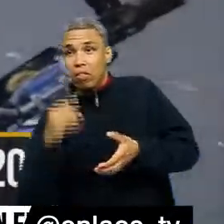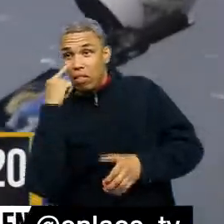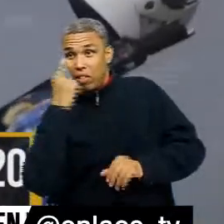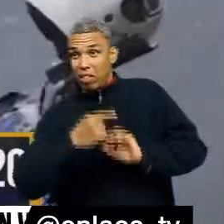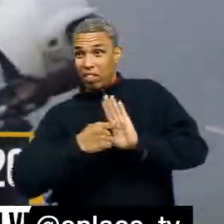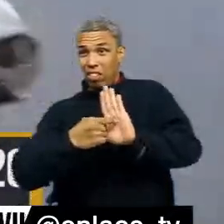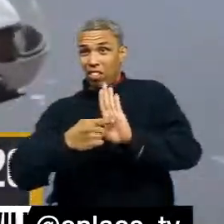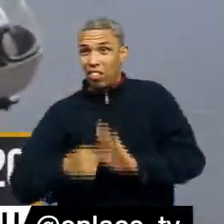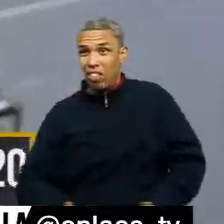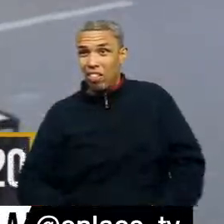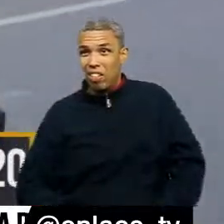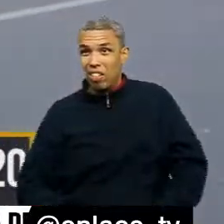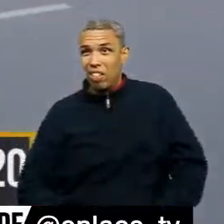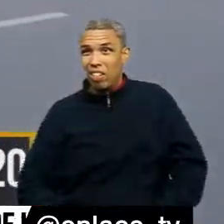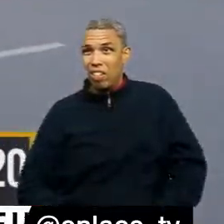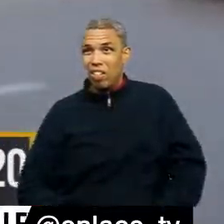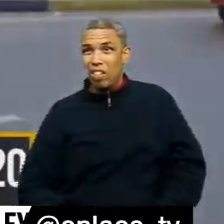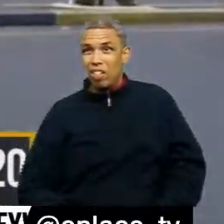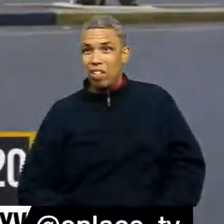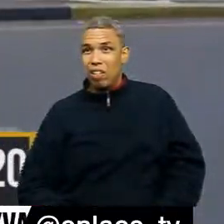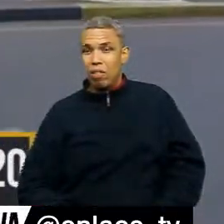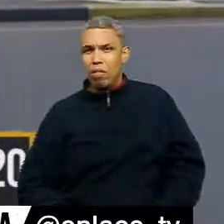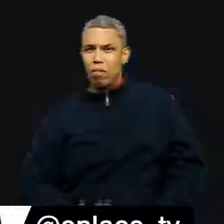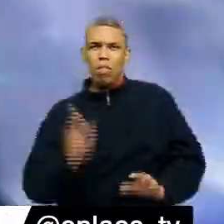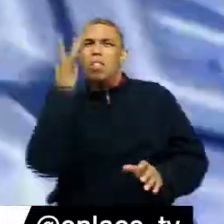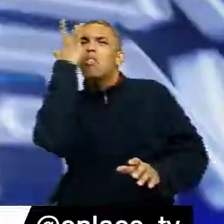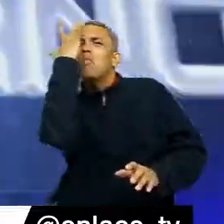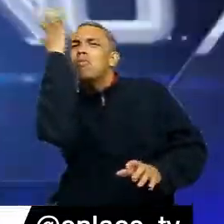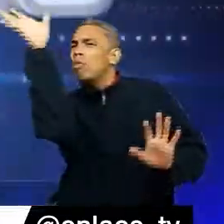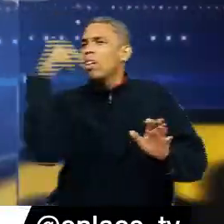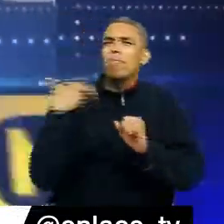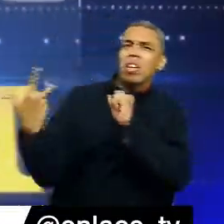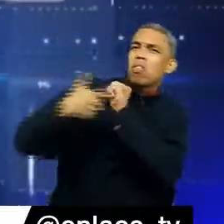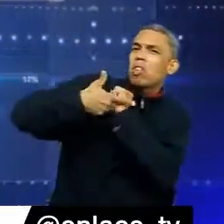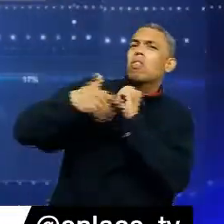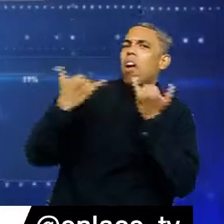en las calles, se viven tomando foto a uno a diario.